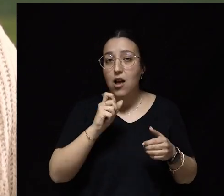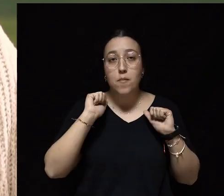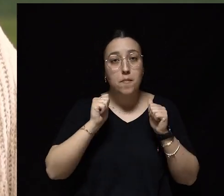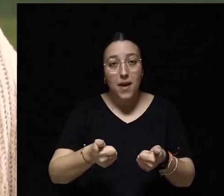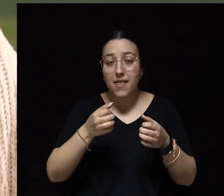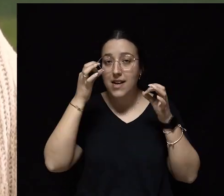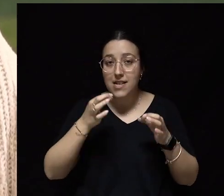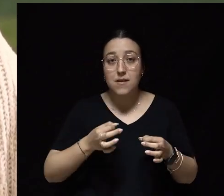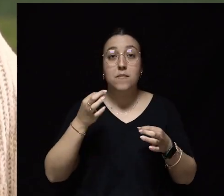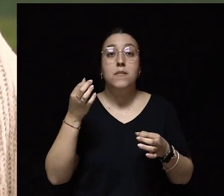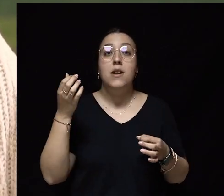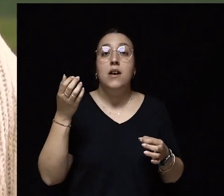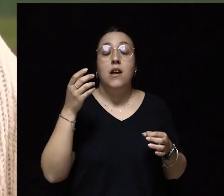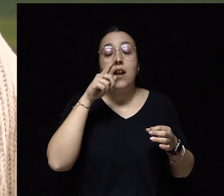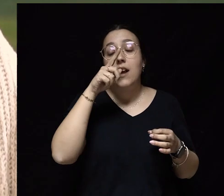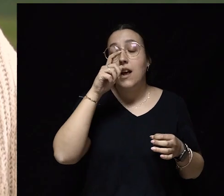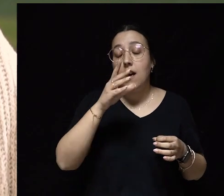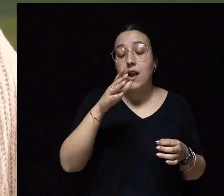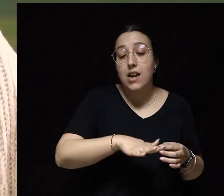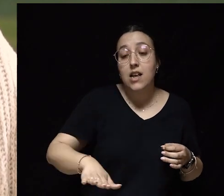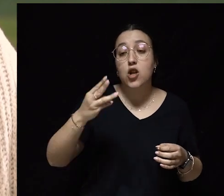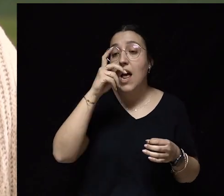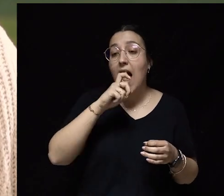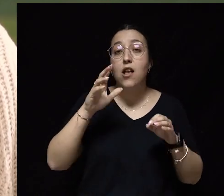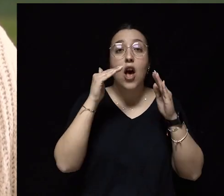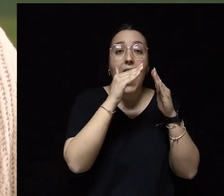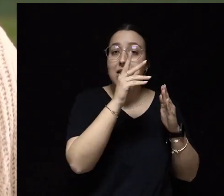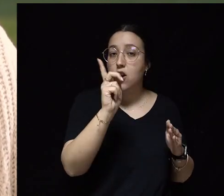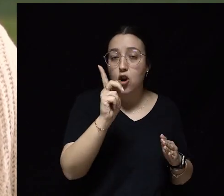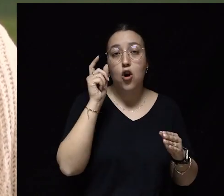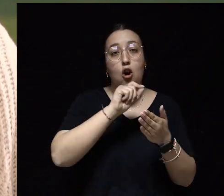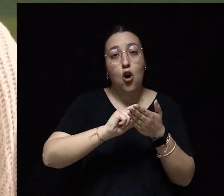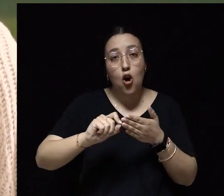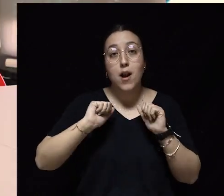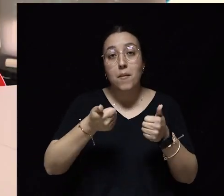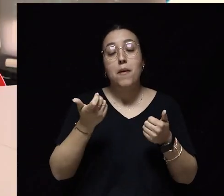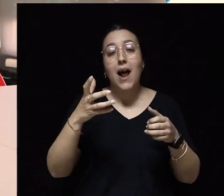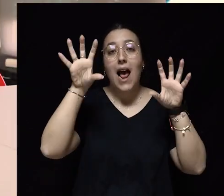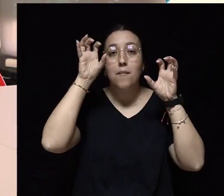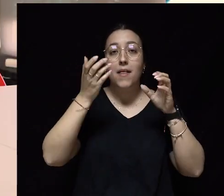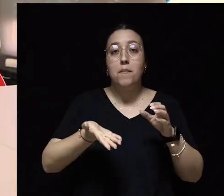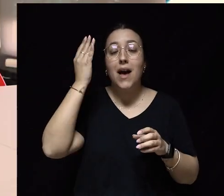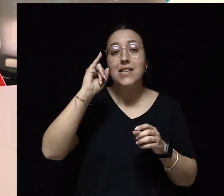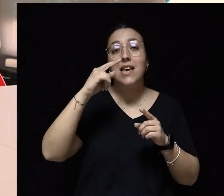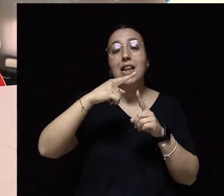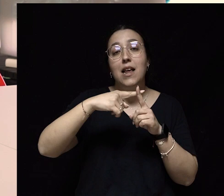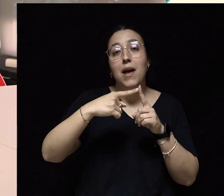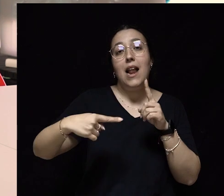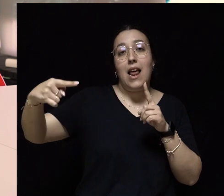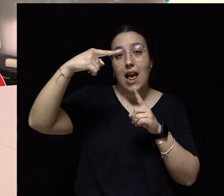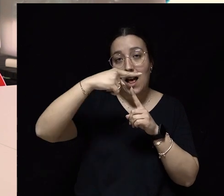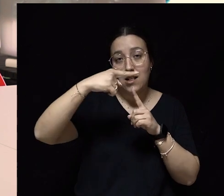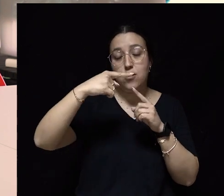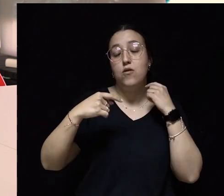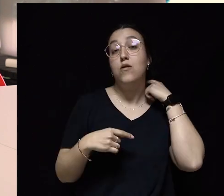Si atendemos al alumnado gitano que está escolarizado de 0 a 3 años, nos percataremos de que la cifra es prácticamente